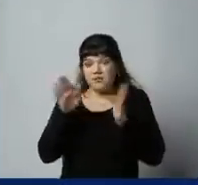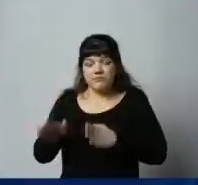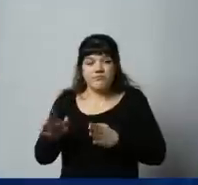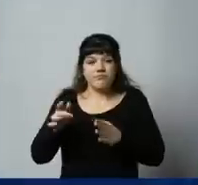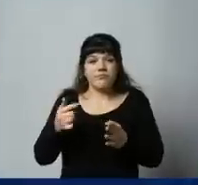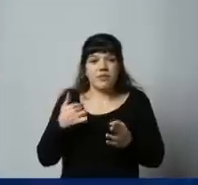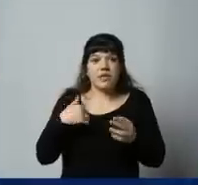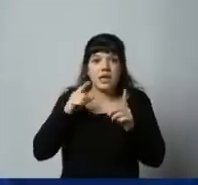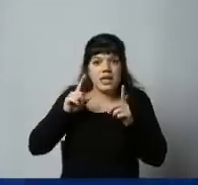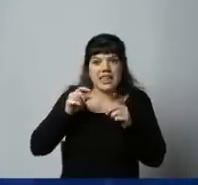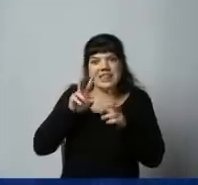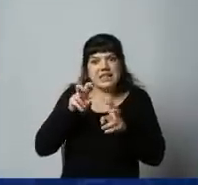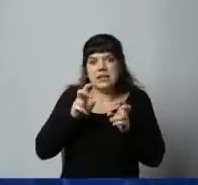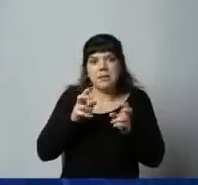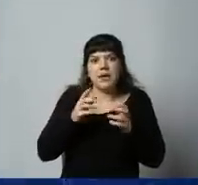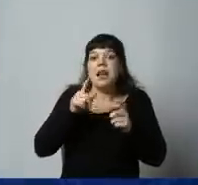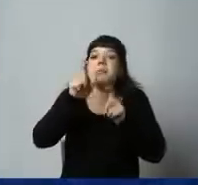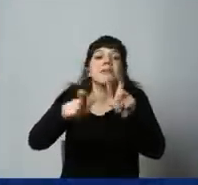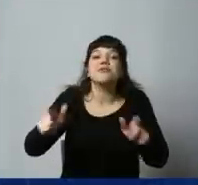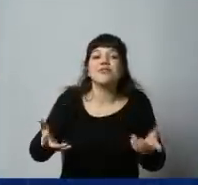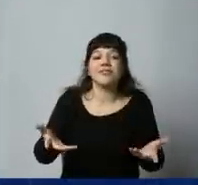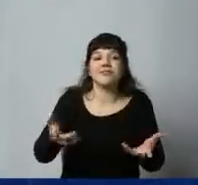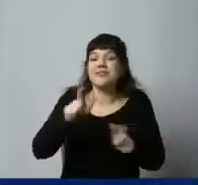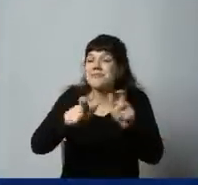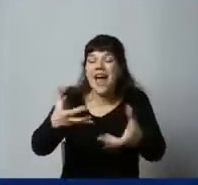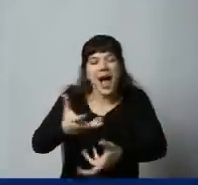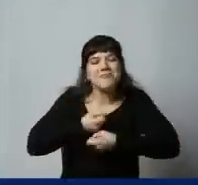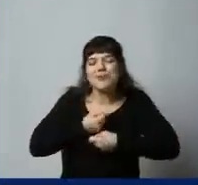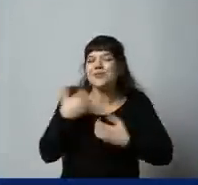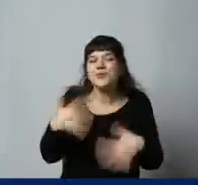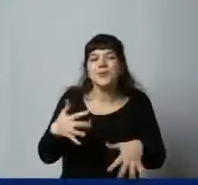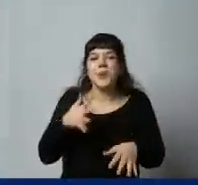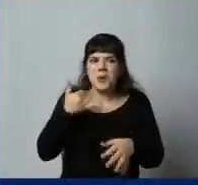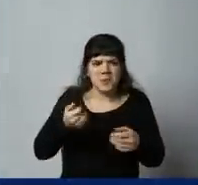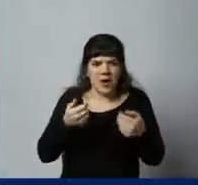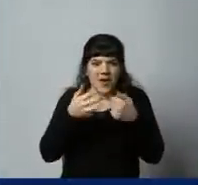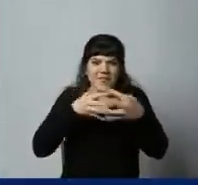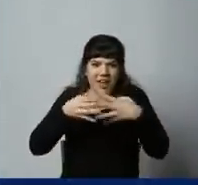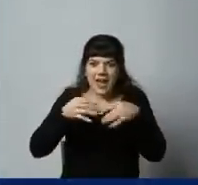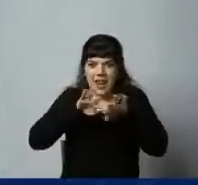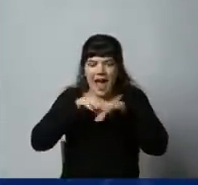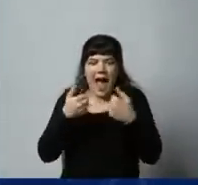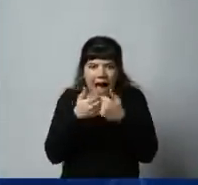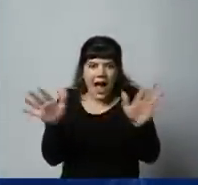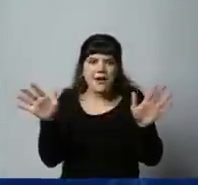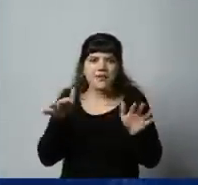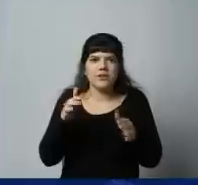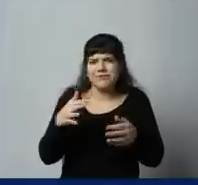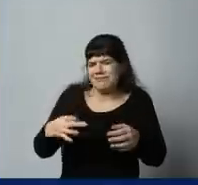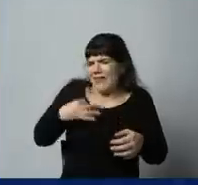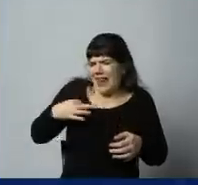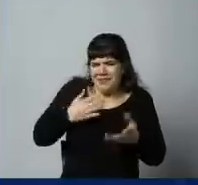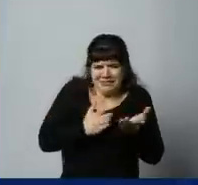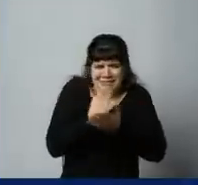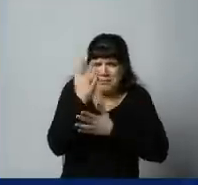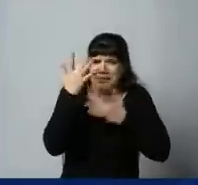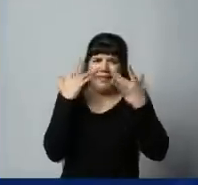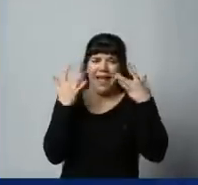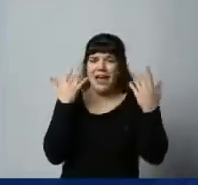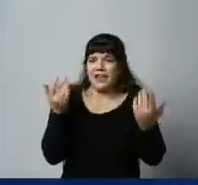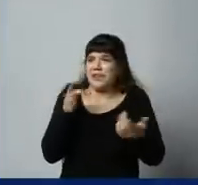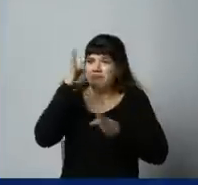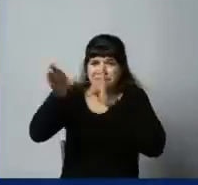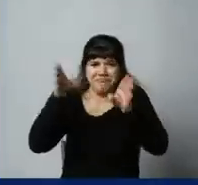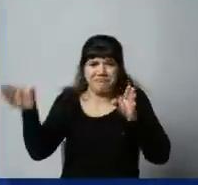más grande que tuvo el arte toda la vida la gente abrimos una feria una campaña de socios toda la vida los teatros los artistas los